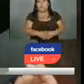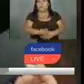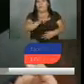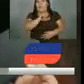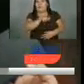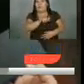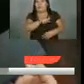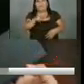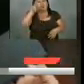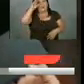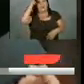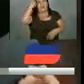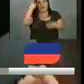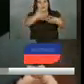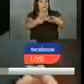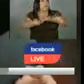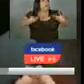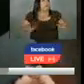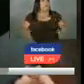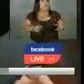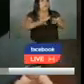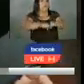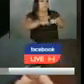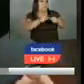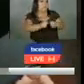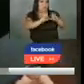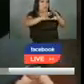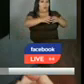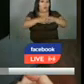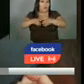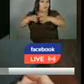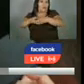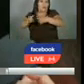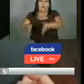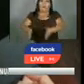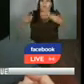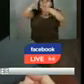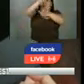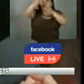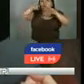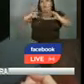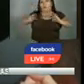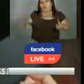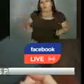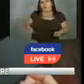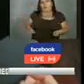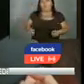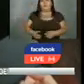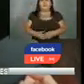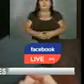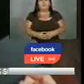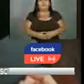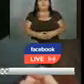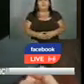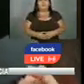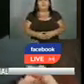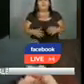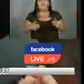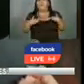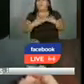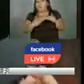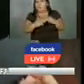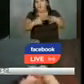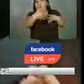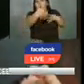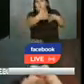una ley que violenta los derechos de las organizaciones no gubernamentales y su giro de actividad, es una ley